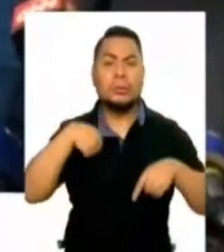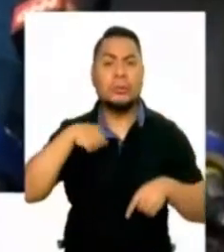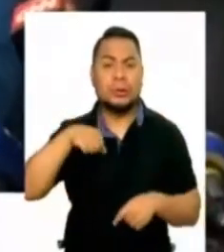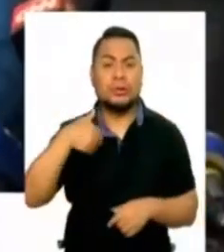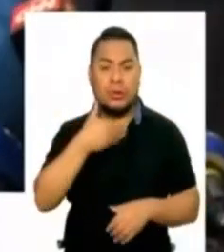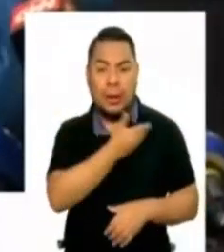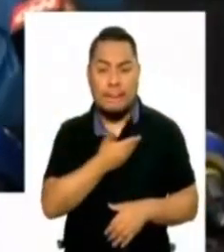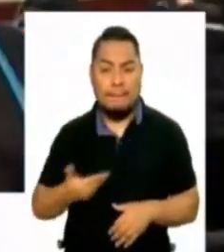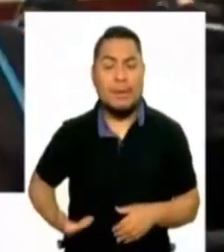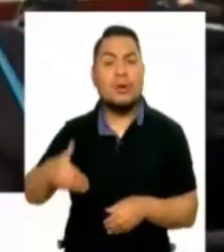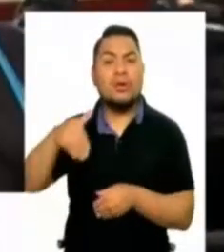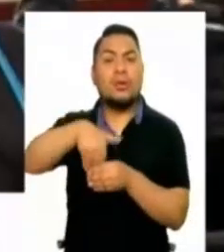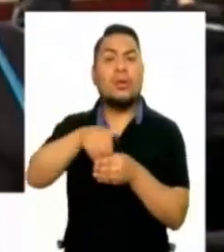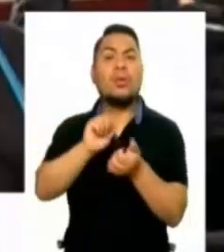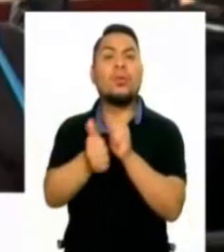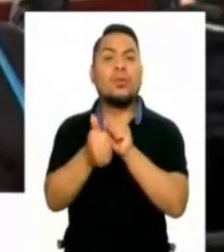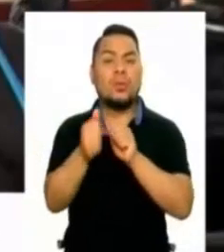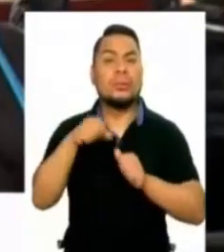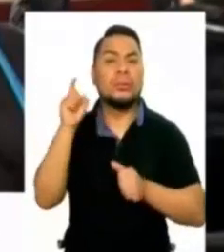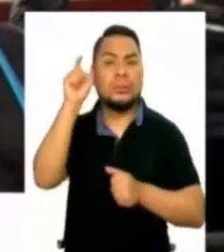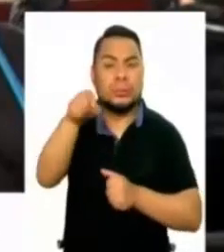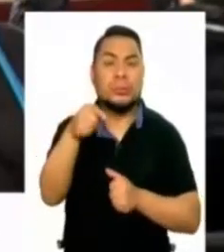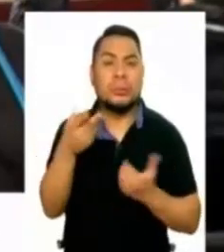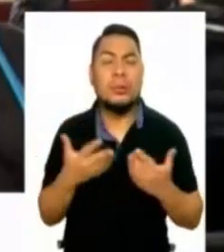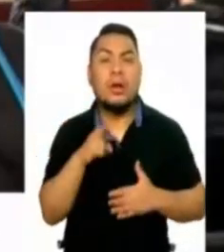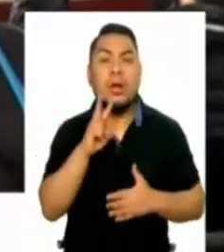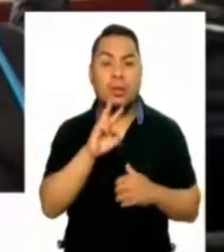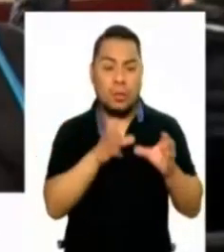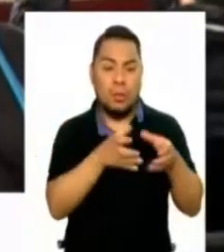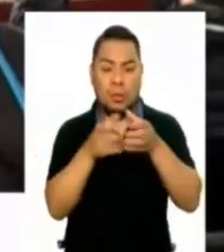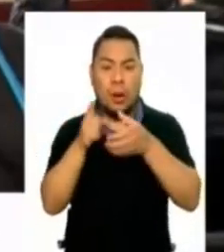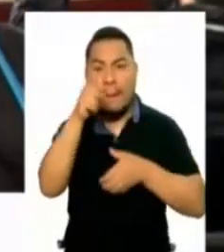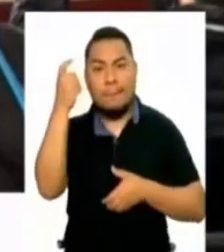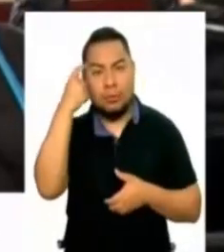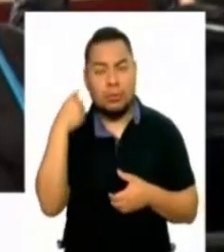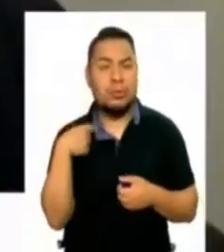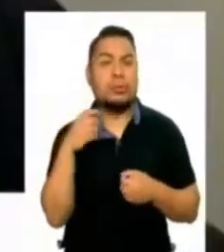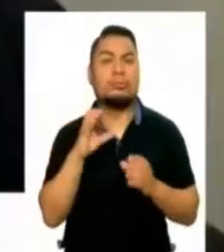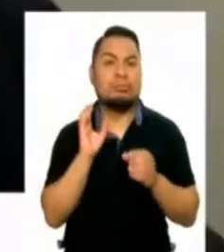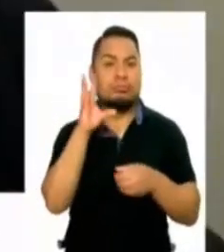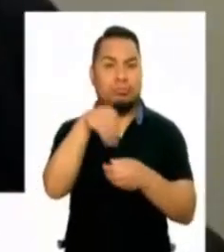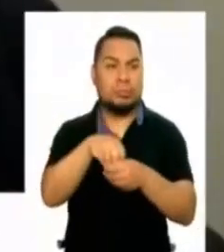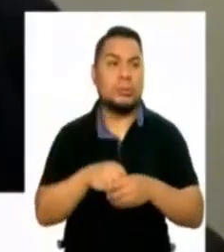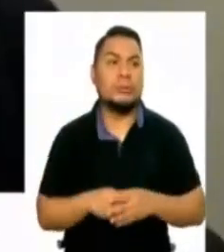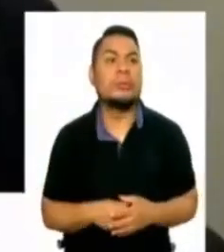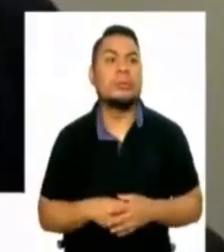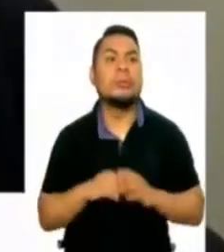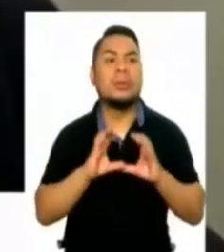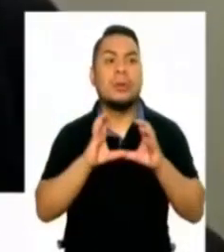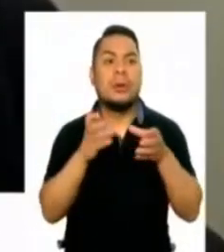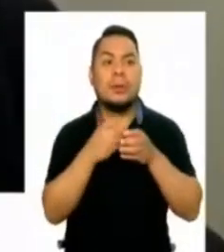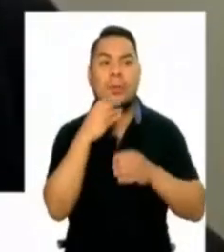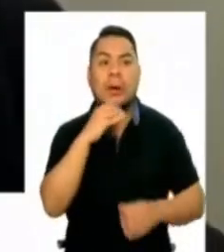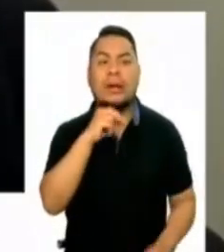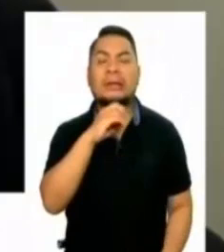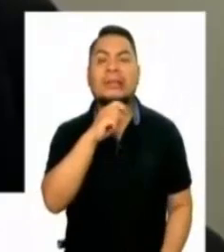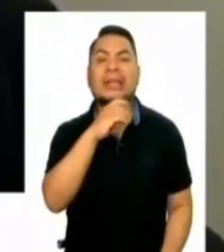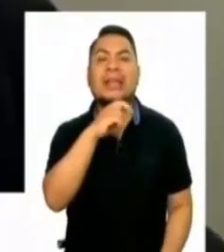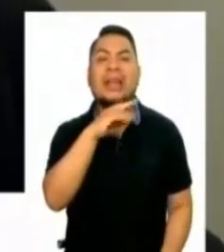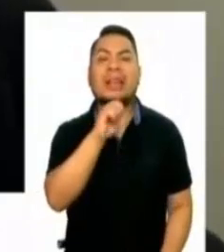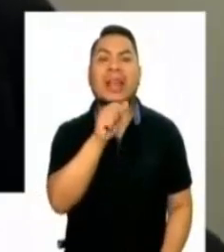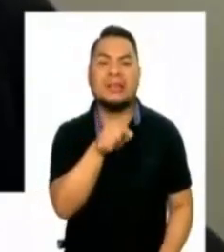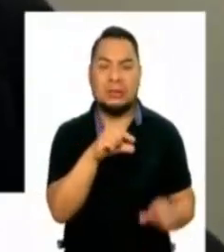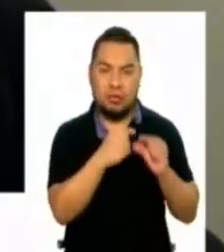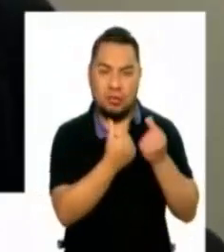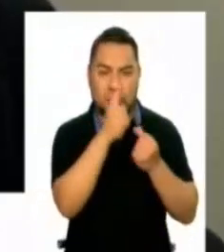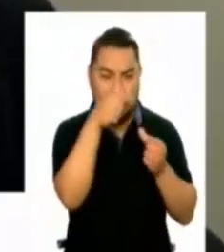comicios yendo a la cabeza de un movimiento para ser presidente del Perú. Lo raro es de que él indicó que inscribirá